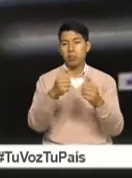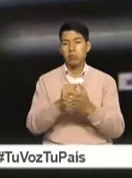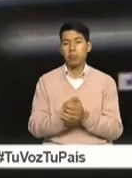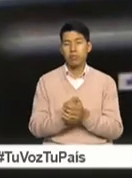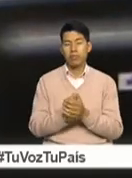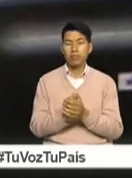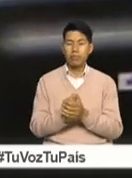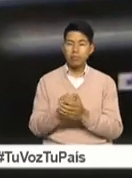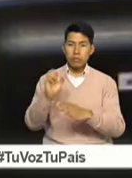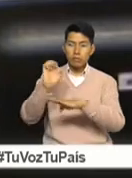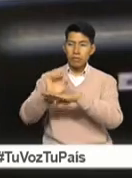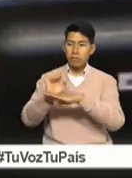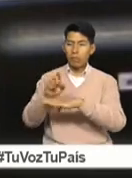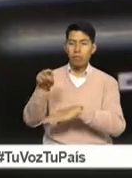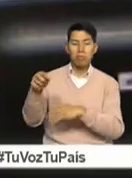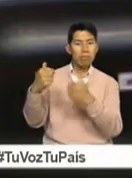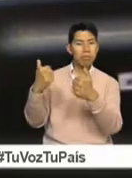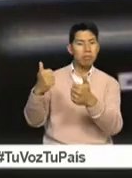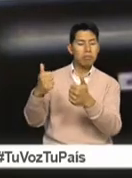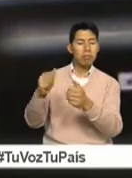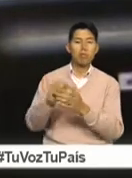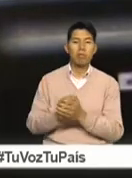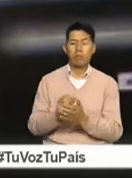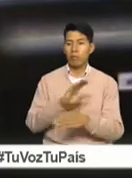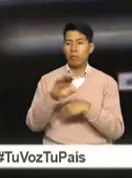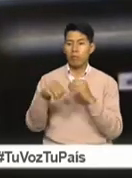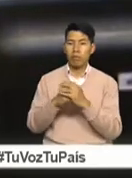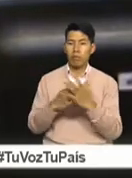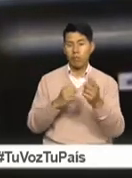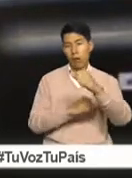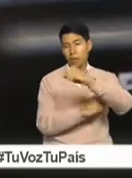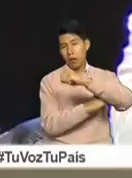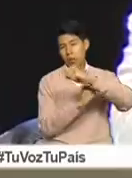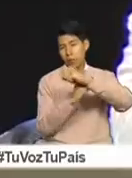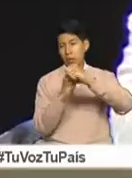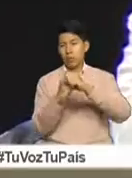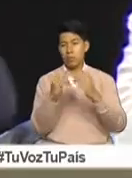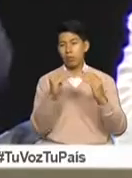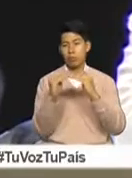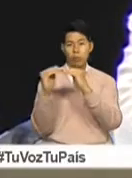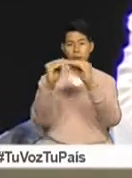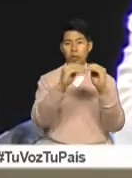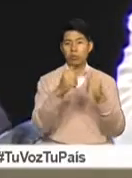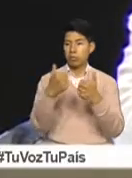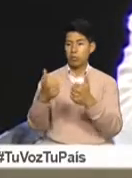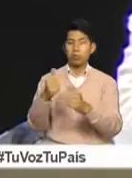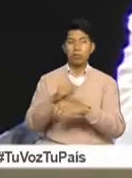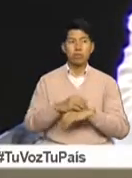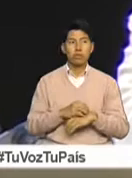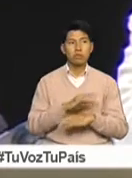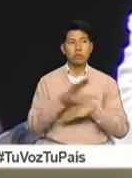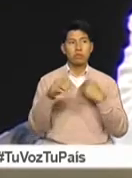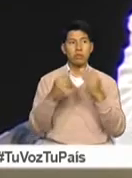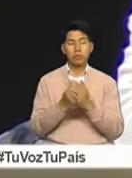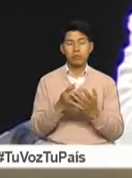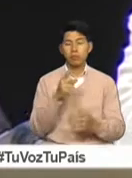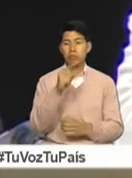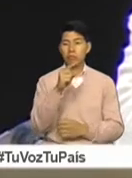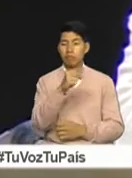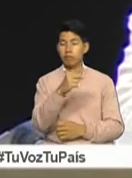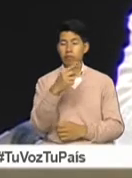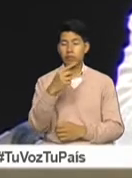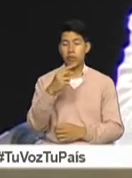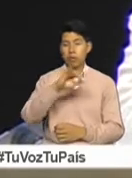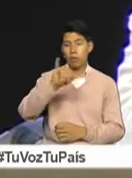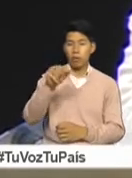ecuador no se ha demostrado la fortaleza de su sistema electoral y de su democracia por su parte el titular del consejo nacional electoral juan pablo